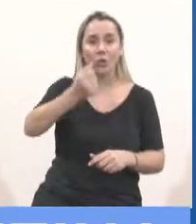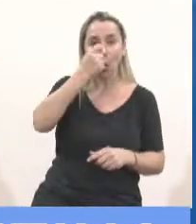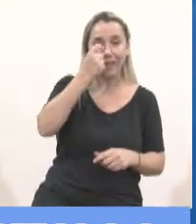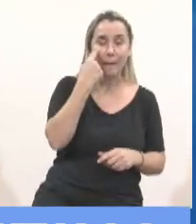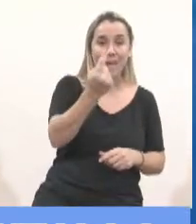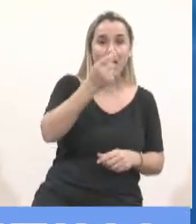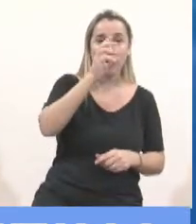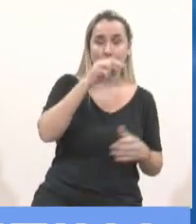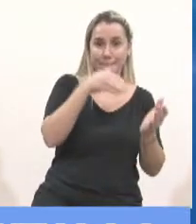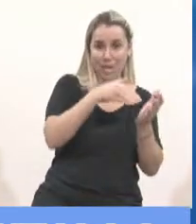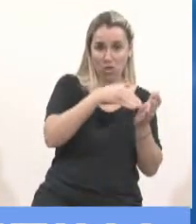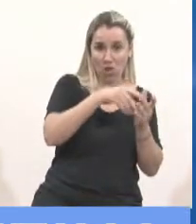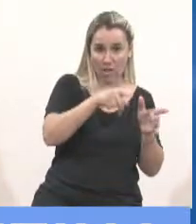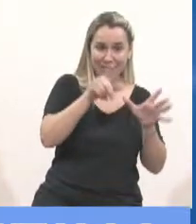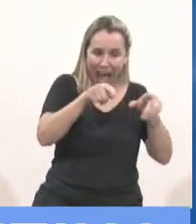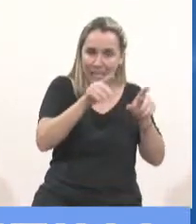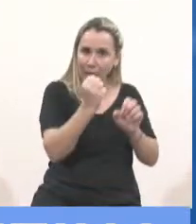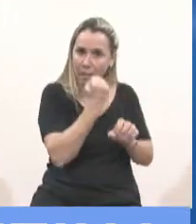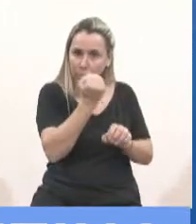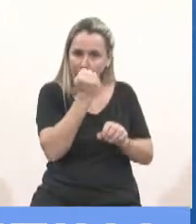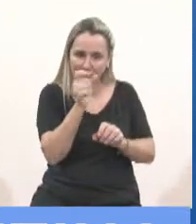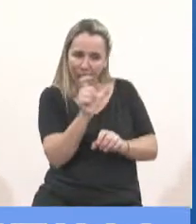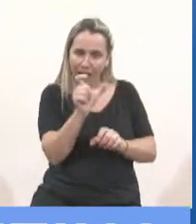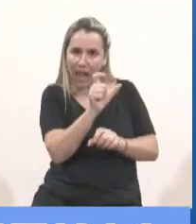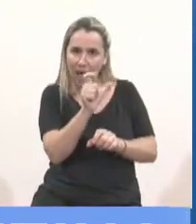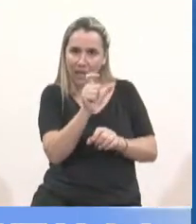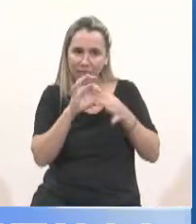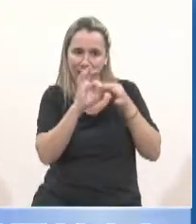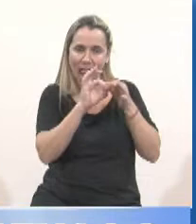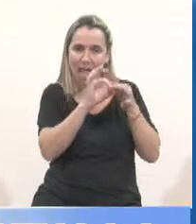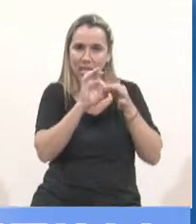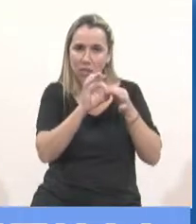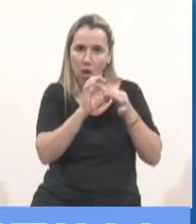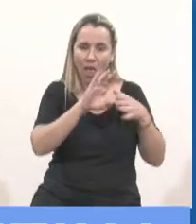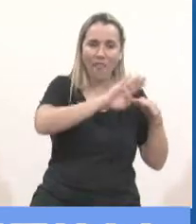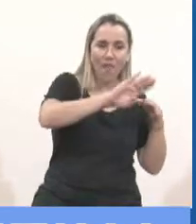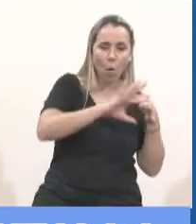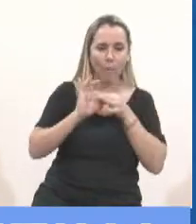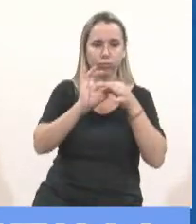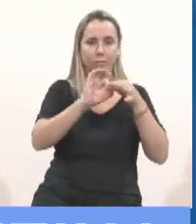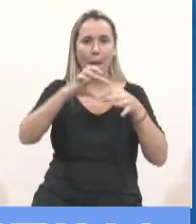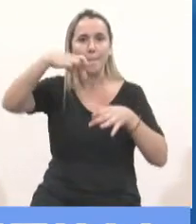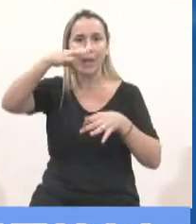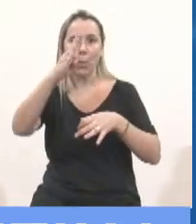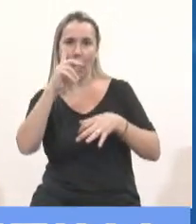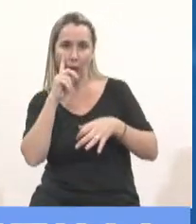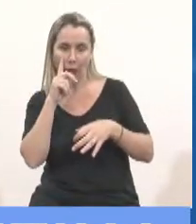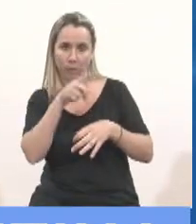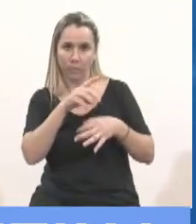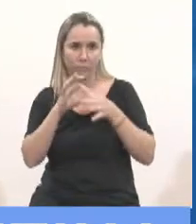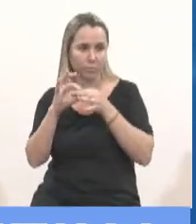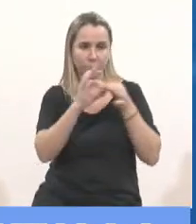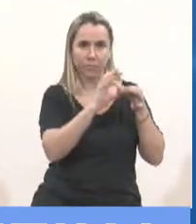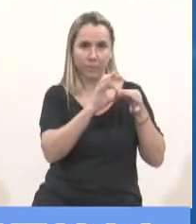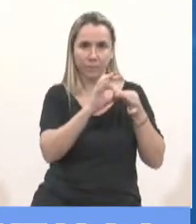millones. Acá está el factor importante, la relación de la deuda PBI. La relación de la deuda,